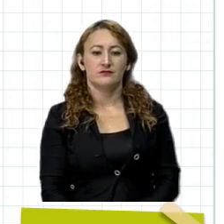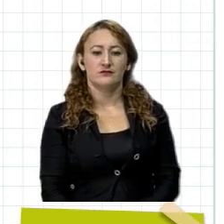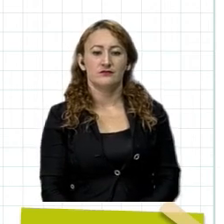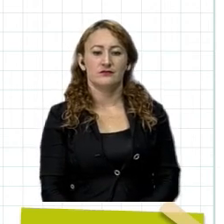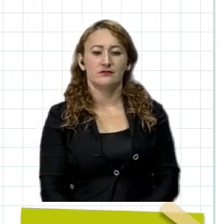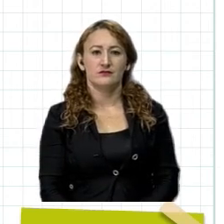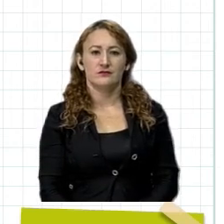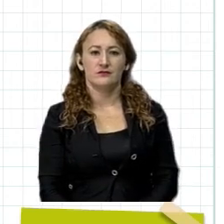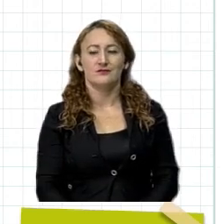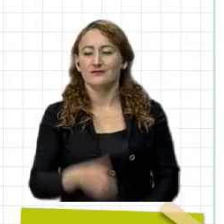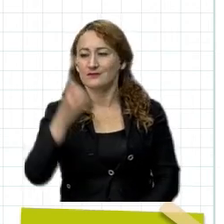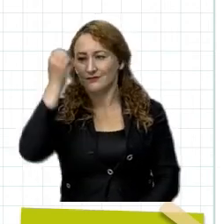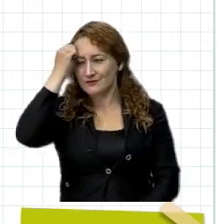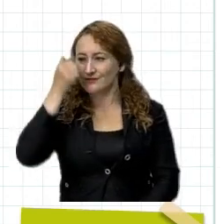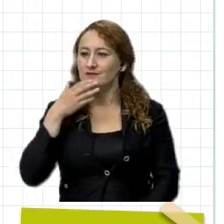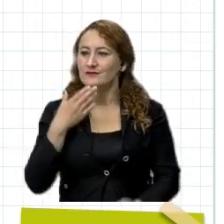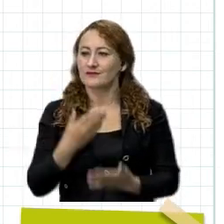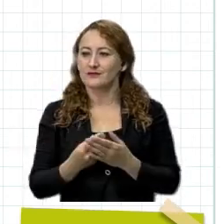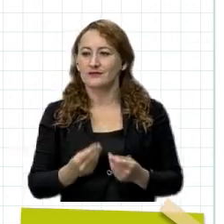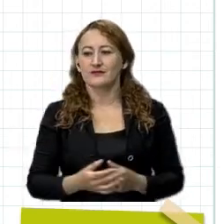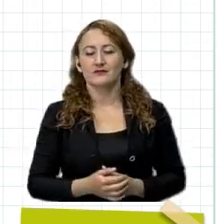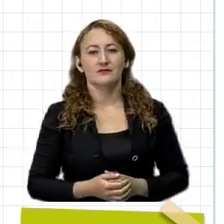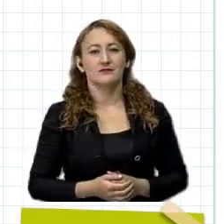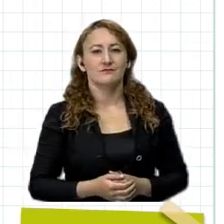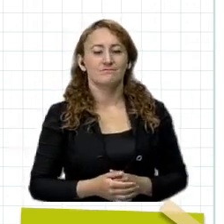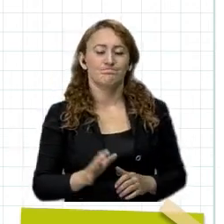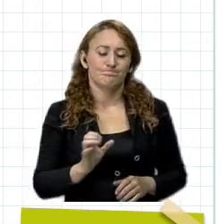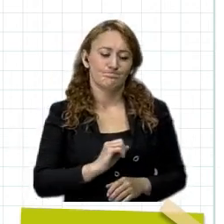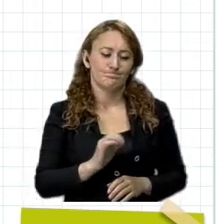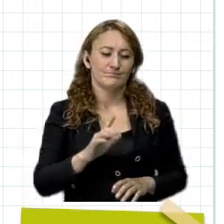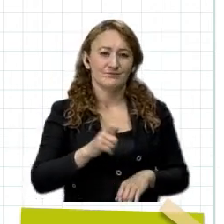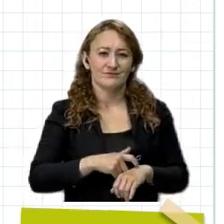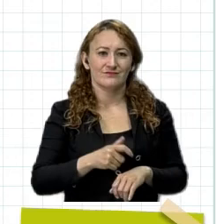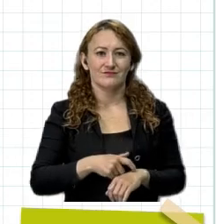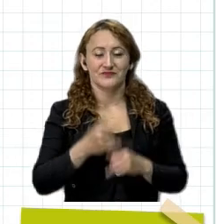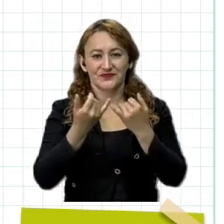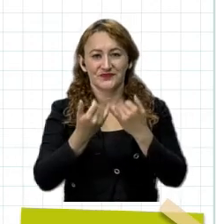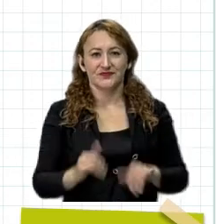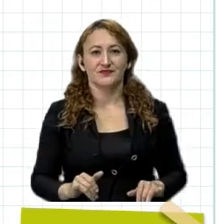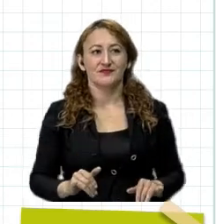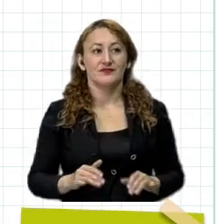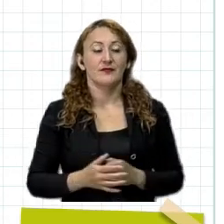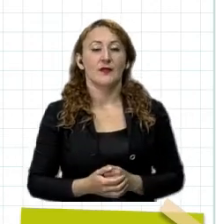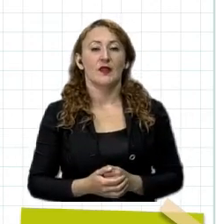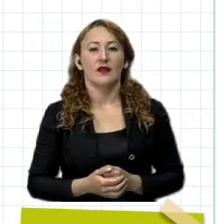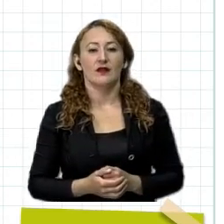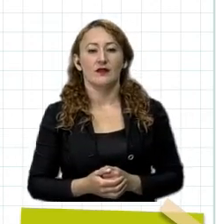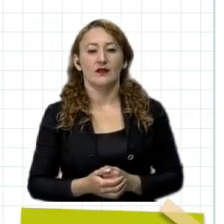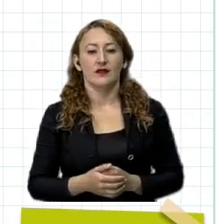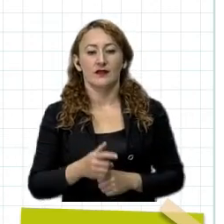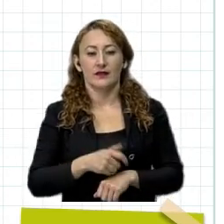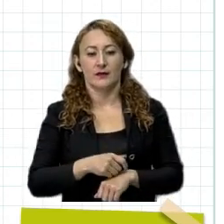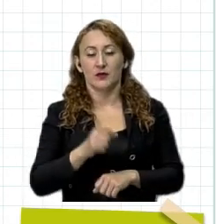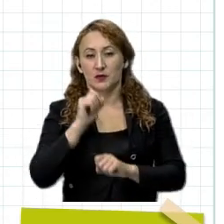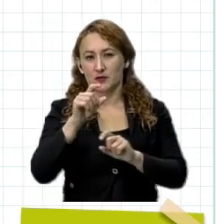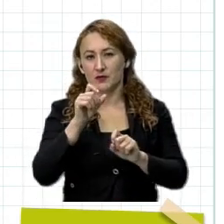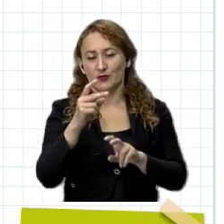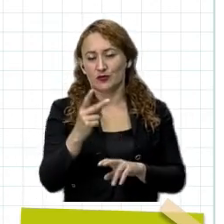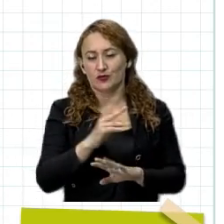Profe Mara, muchísimas gracias. Infortunadamente se nos ha acabado el tiempo, solo nos quedó tiempo para estas dos